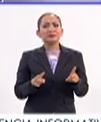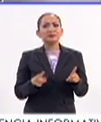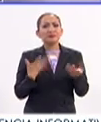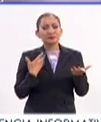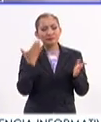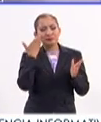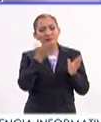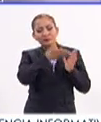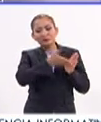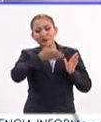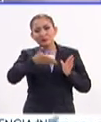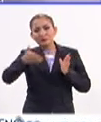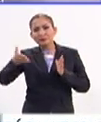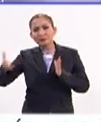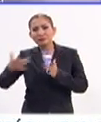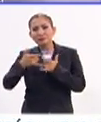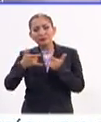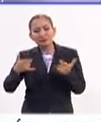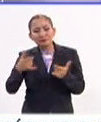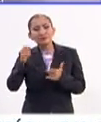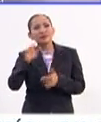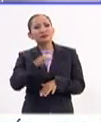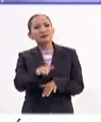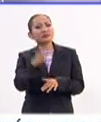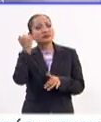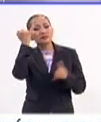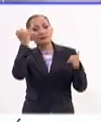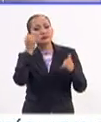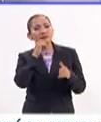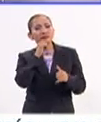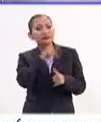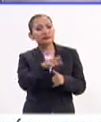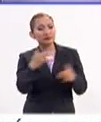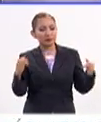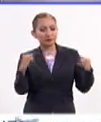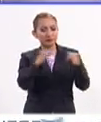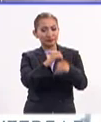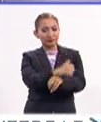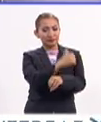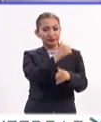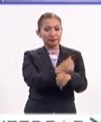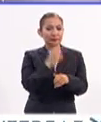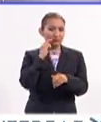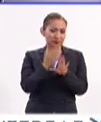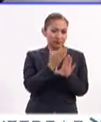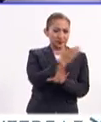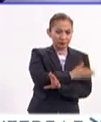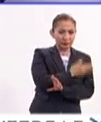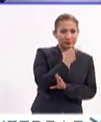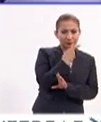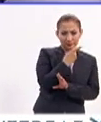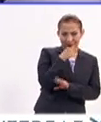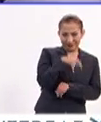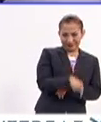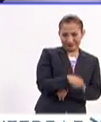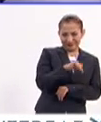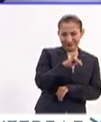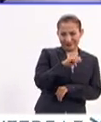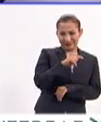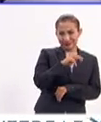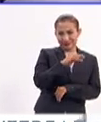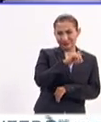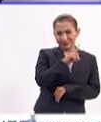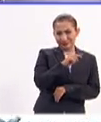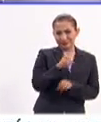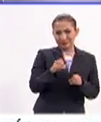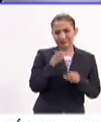muchas etapas, muchas historias que han tenido que ver con la creación también de instituciones. Hemos venido hablando aquí en Interfaz de